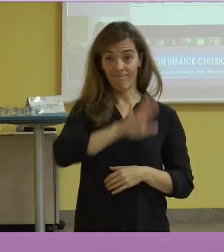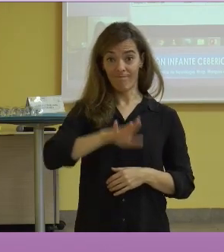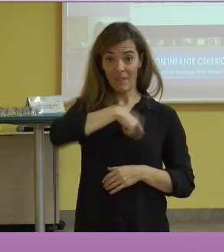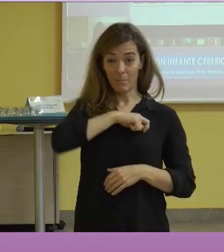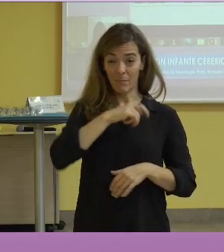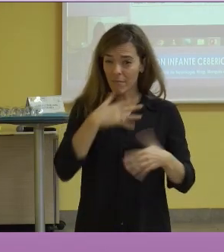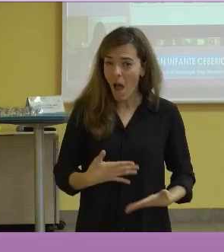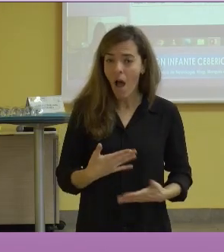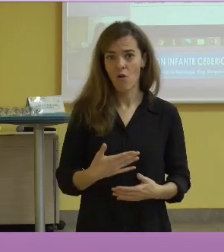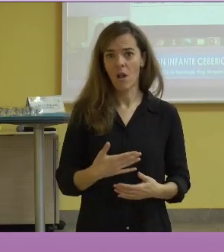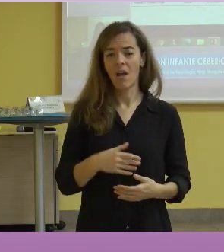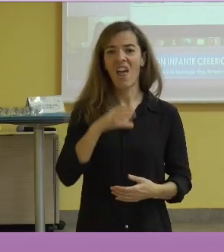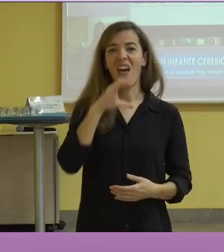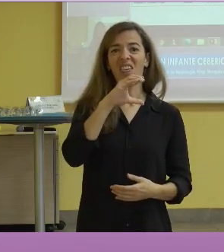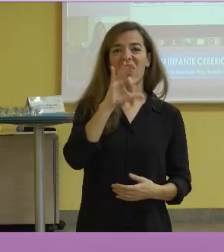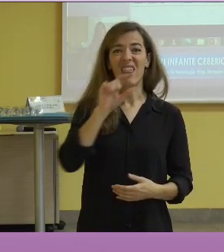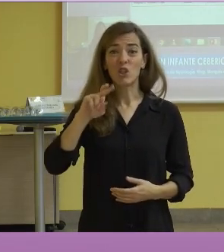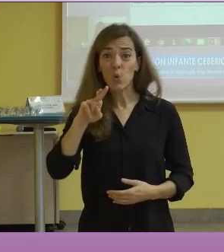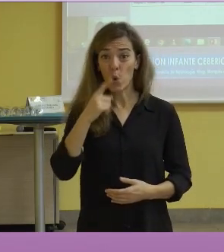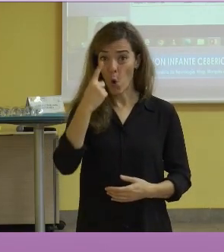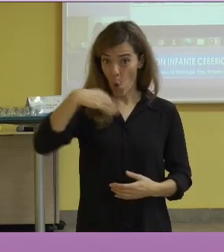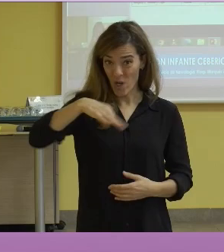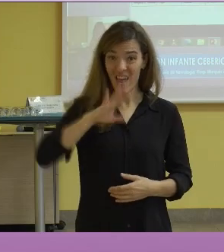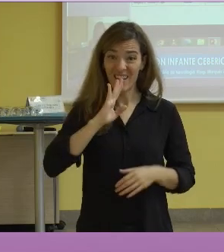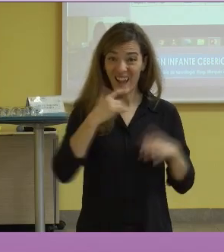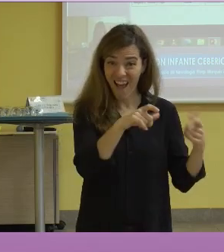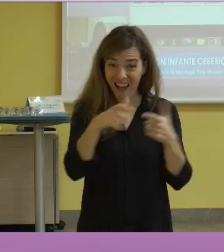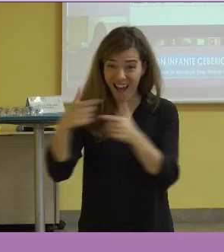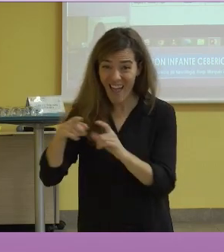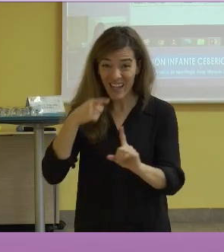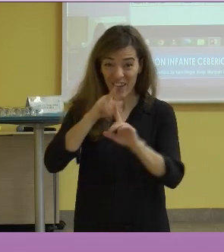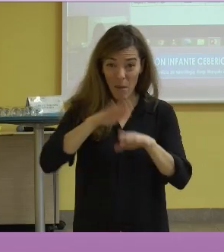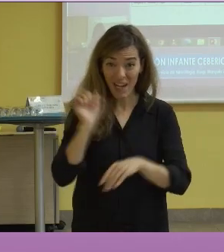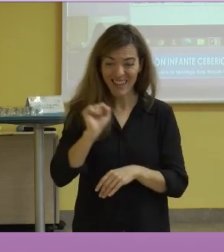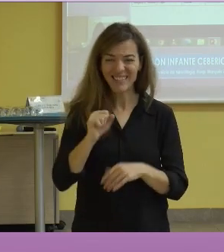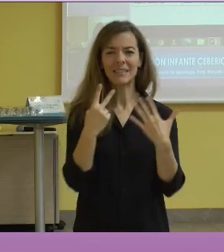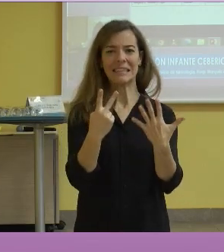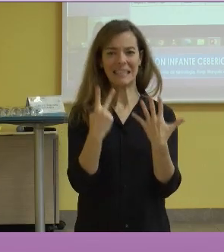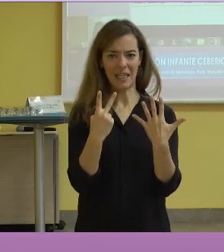ahora mismo 7 CESUR, Hay 7 unidades de referencia para ataxias,